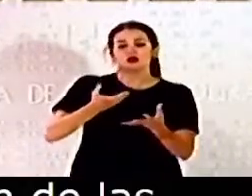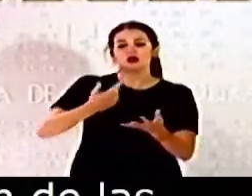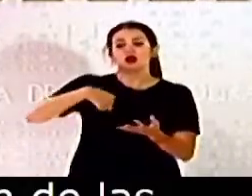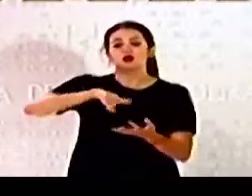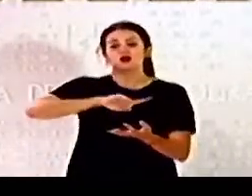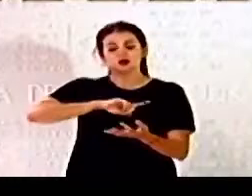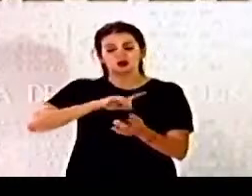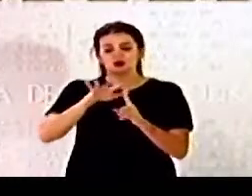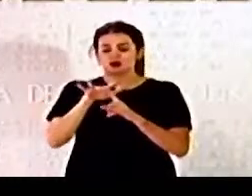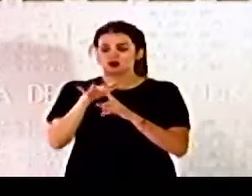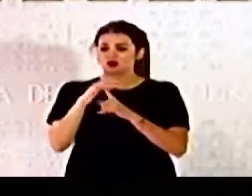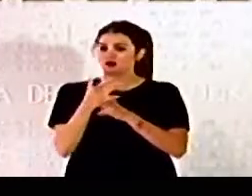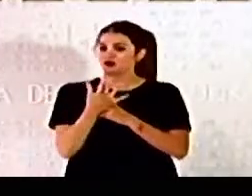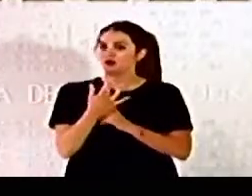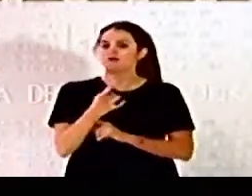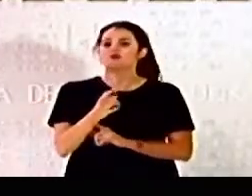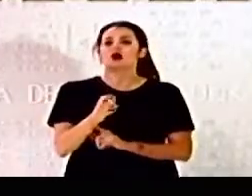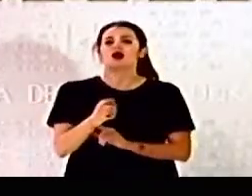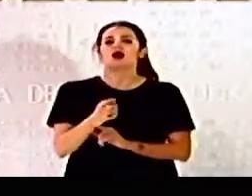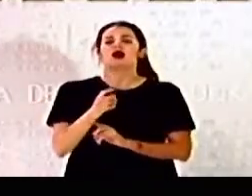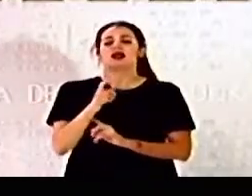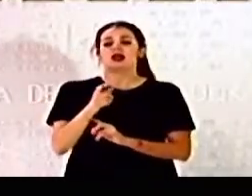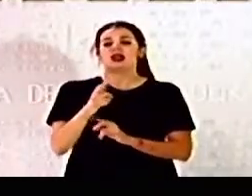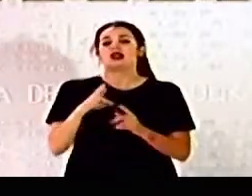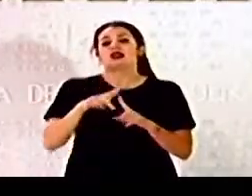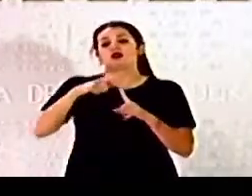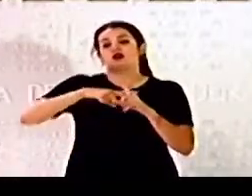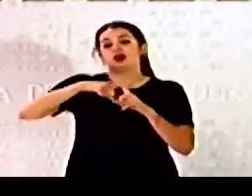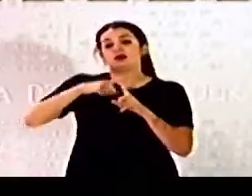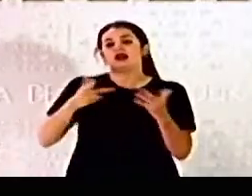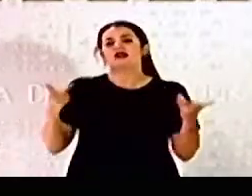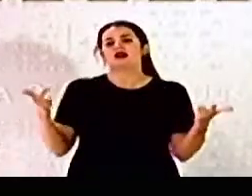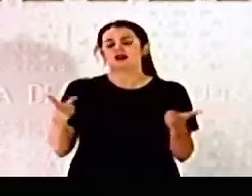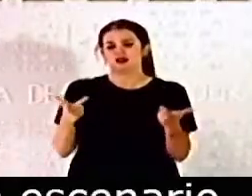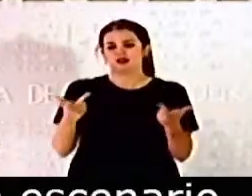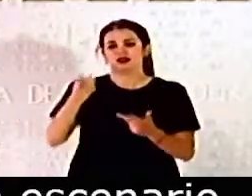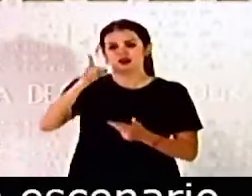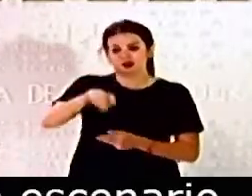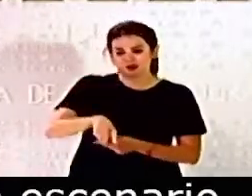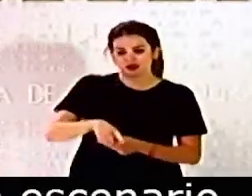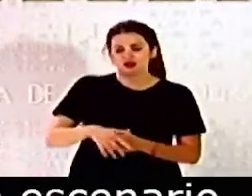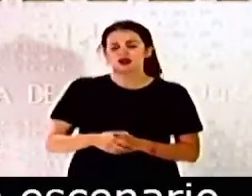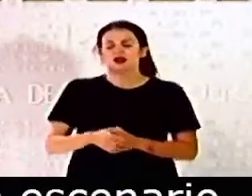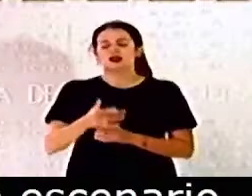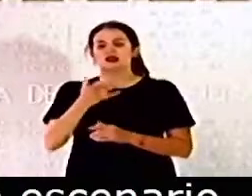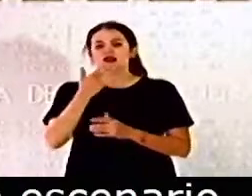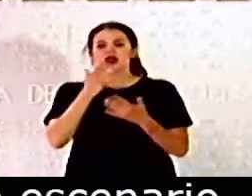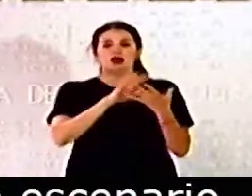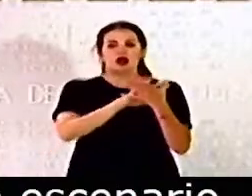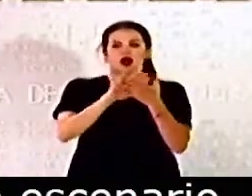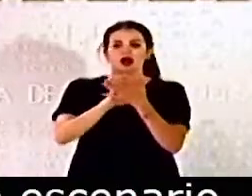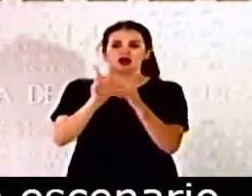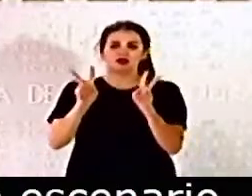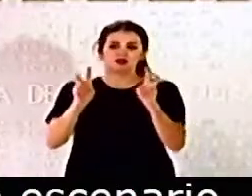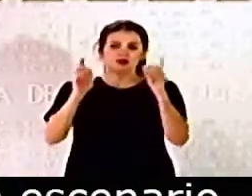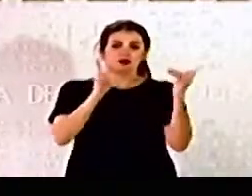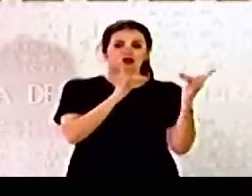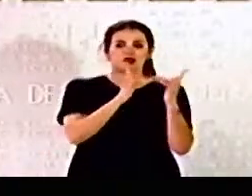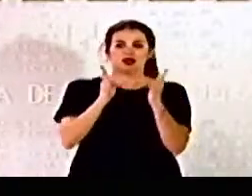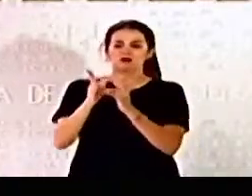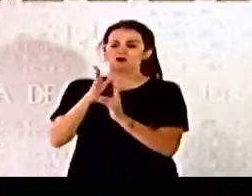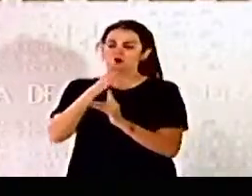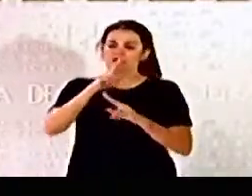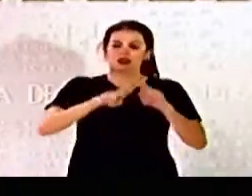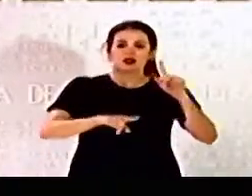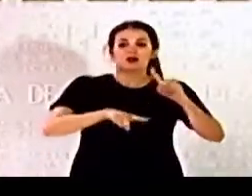un escenario distinto de nivel de alerta, ¿no? Bien, es verdad que si en lugar de hablar de las camas, que siempre depende del número de camas que tengan las